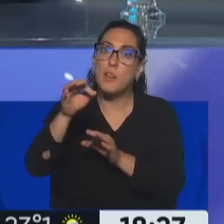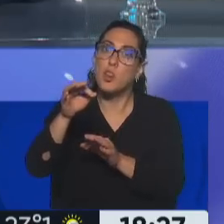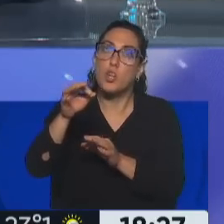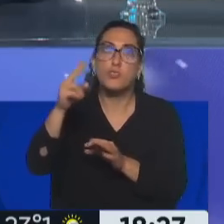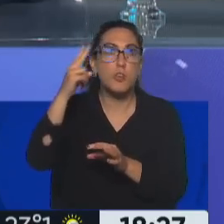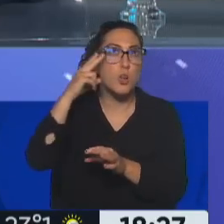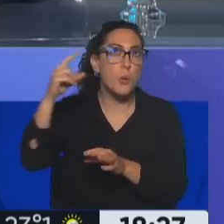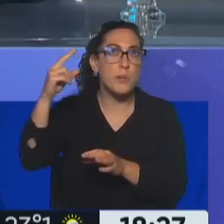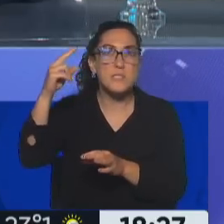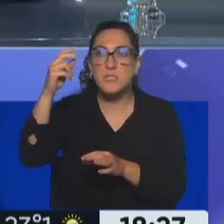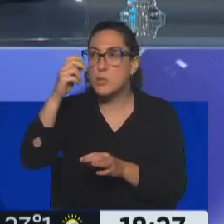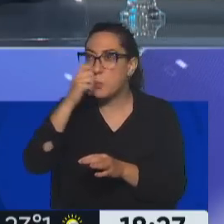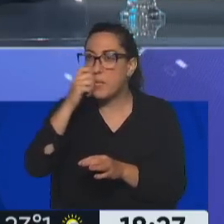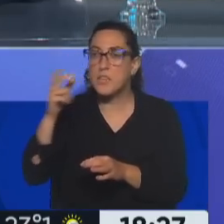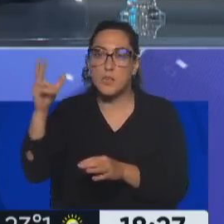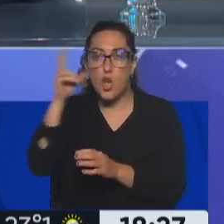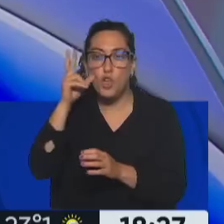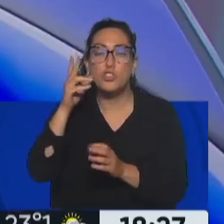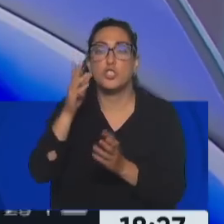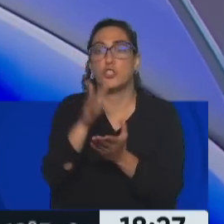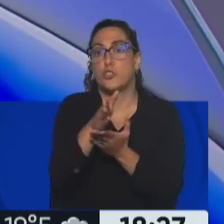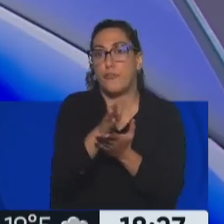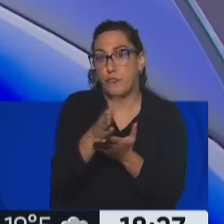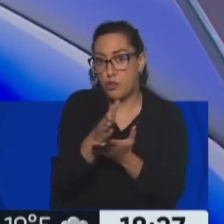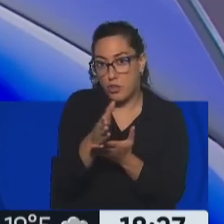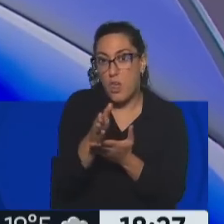como 928 kilómetros de frontera